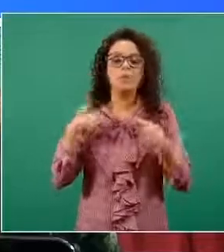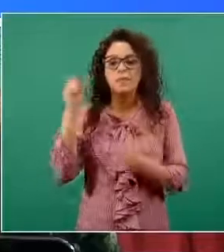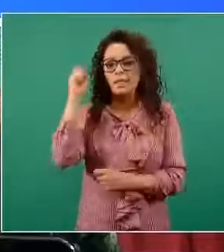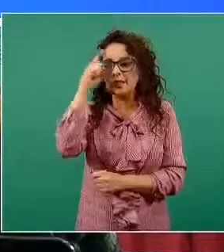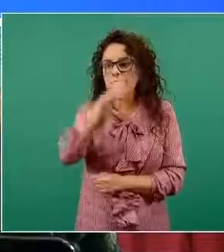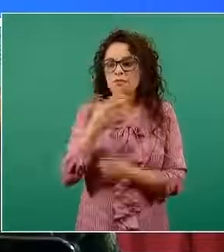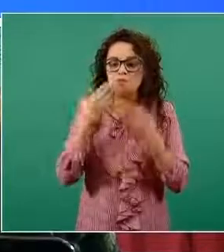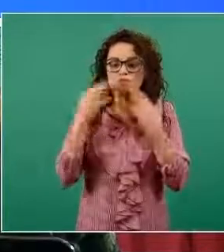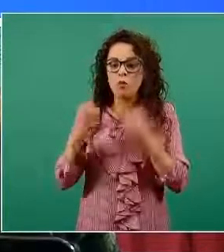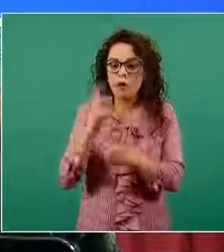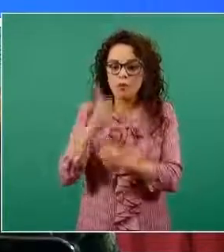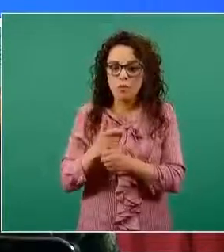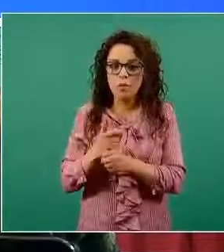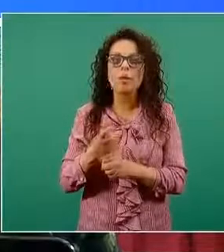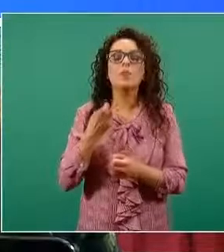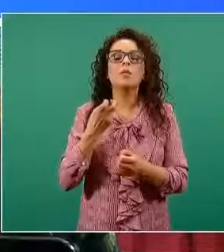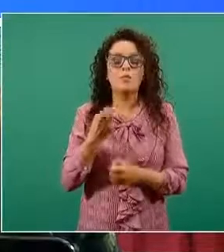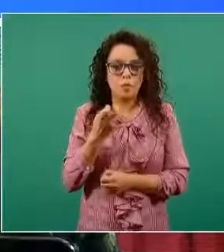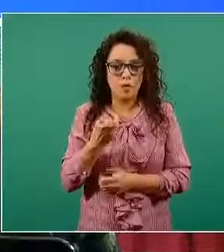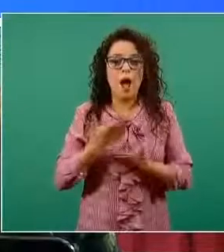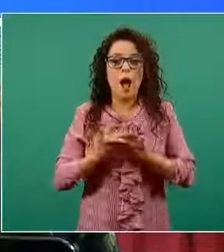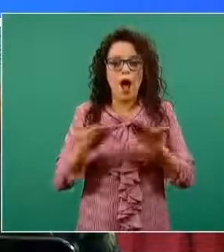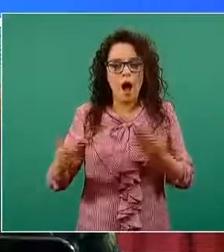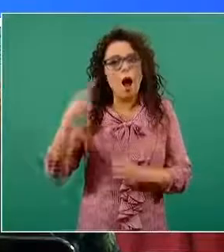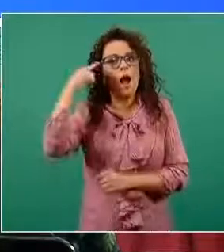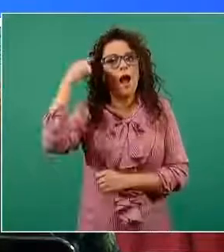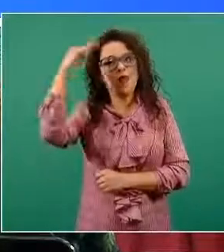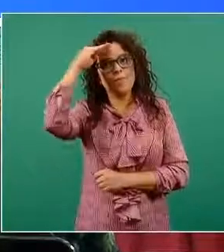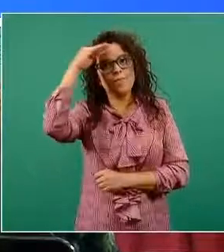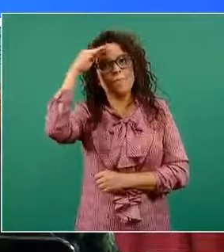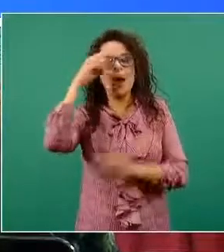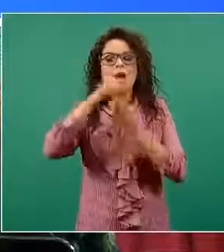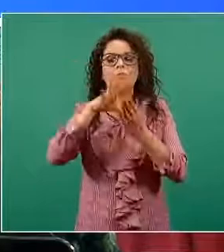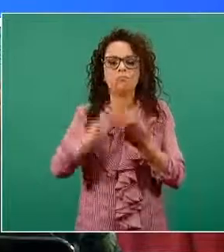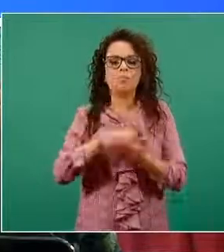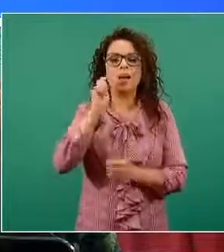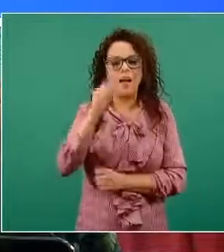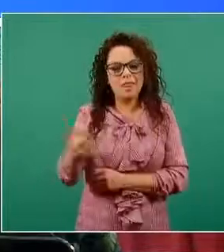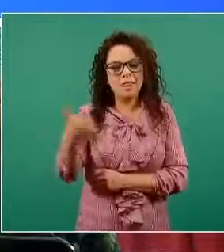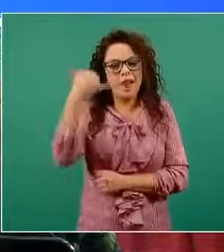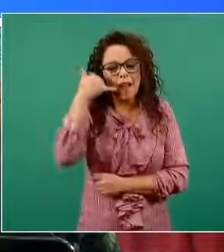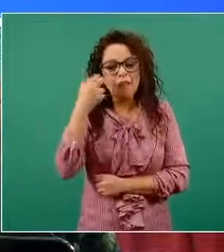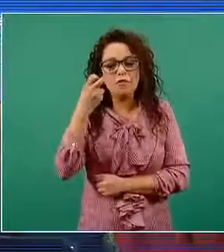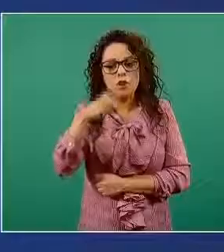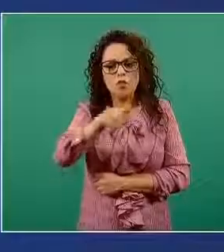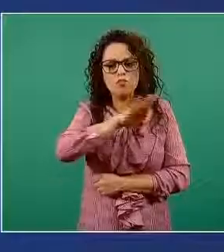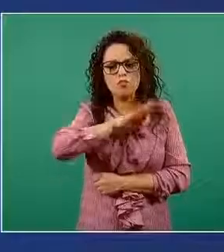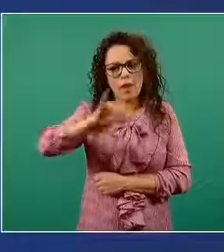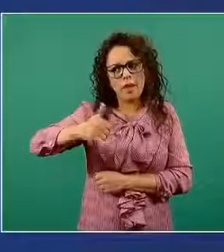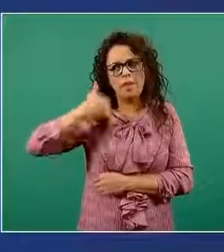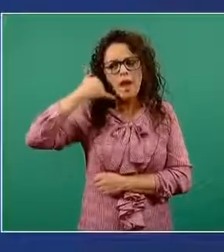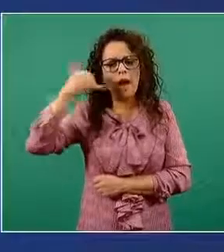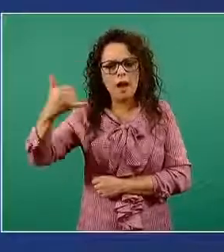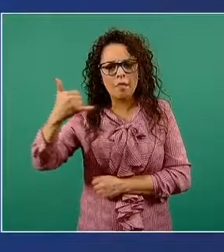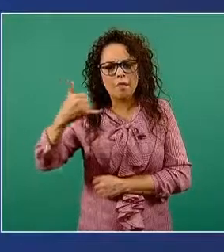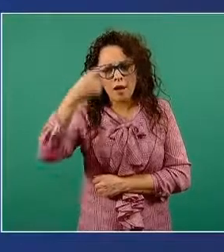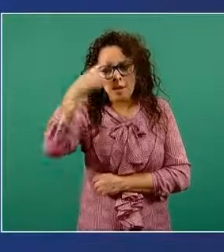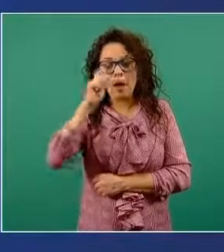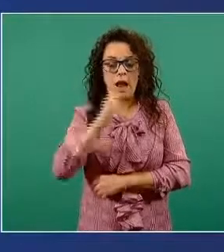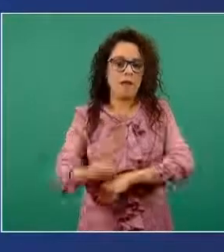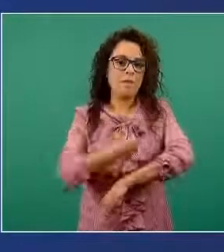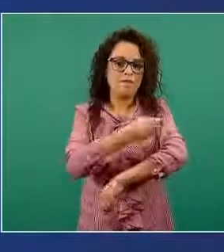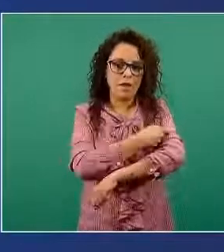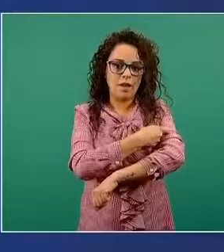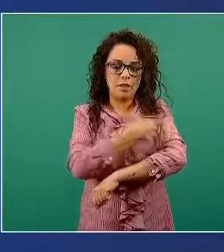les ponemos un canal adicional de comunicación. Y es este número, un centro de atención telefónica sobre vacunación contra COVID-19.